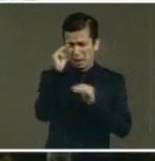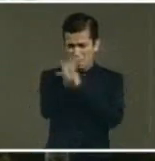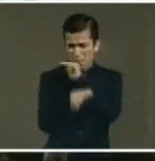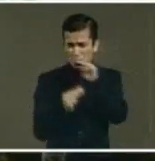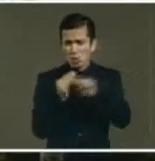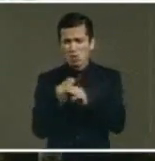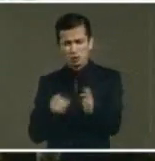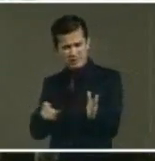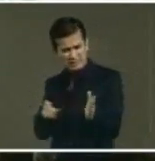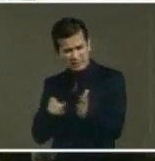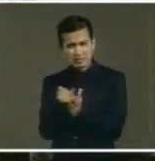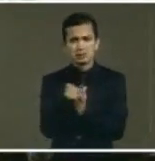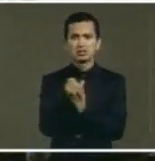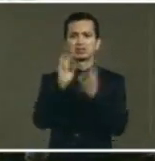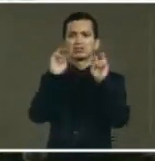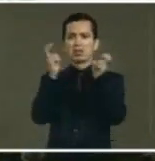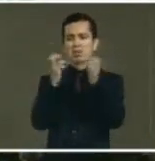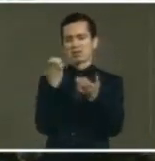mundo.